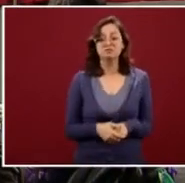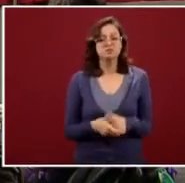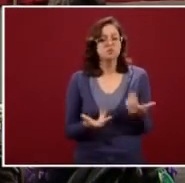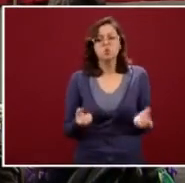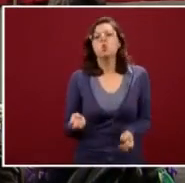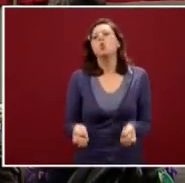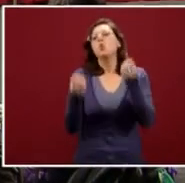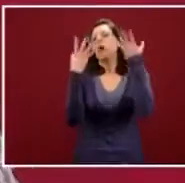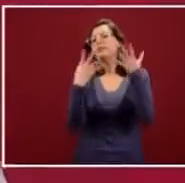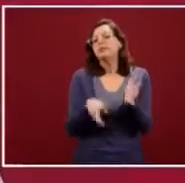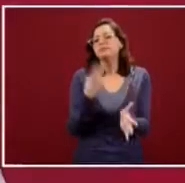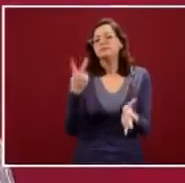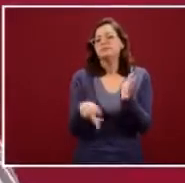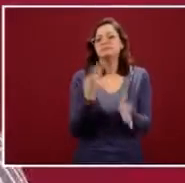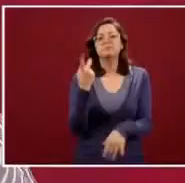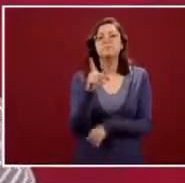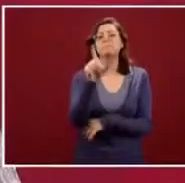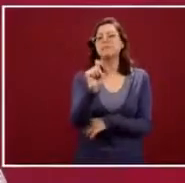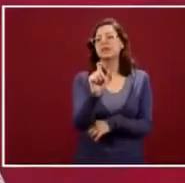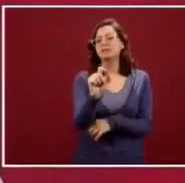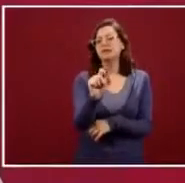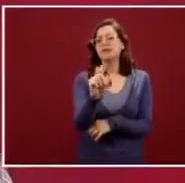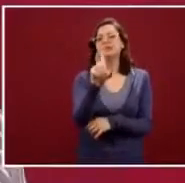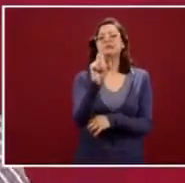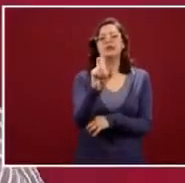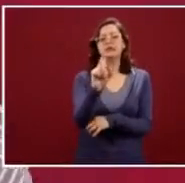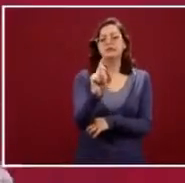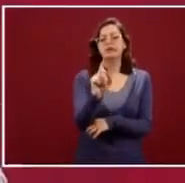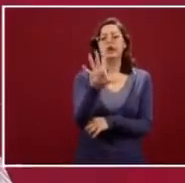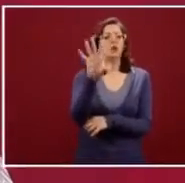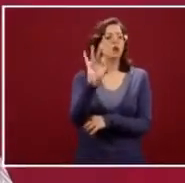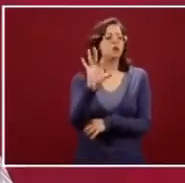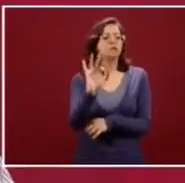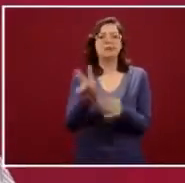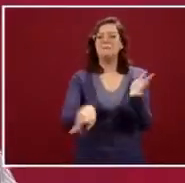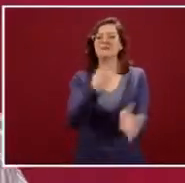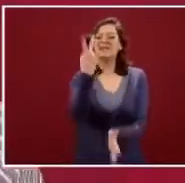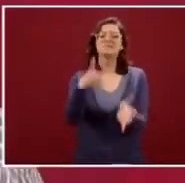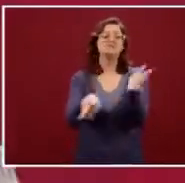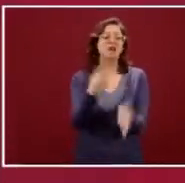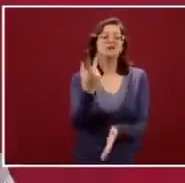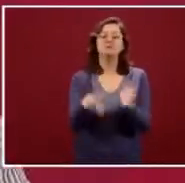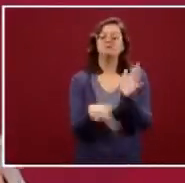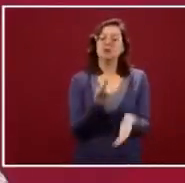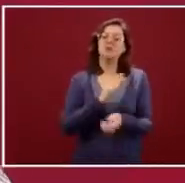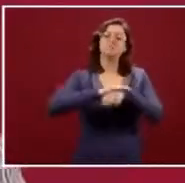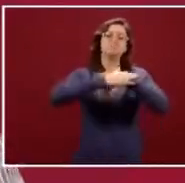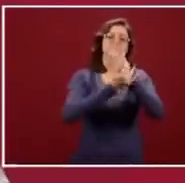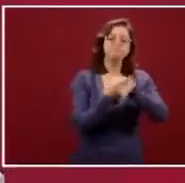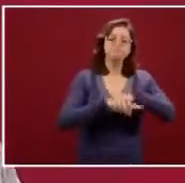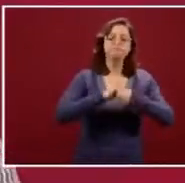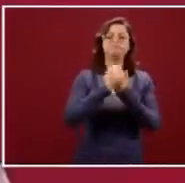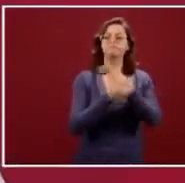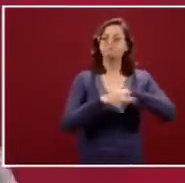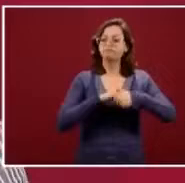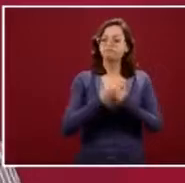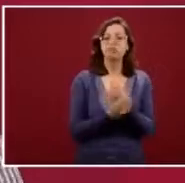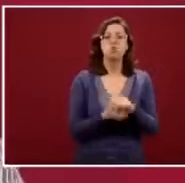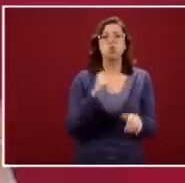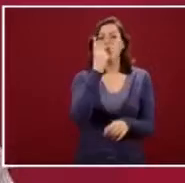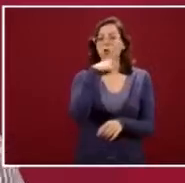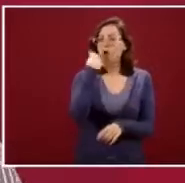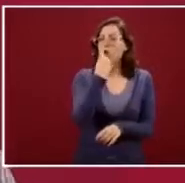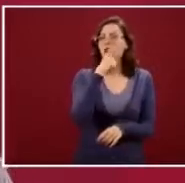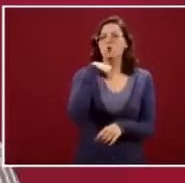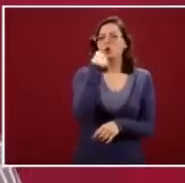lavarse las manos? 20, 30 o más veces. Esto estamos hablando de que prácticamente cada hora